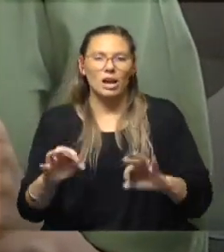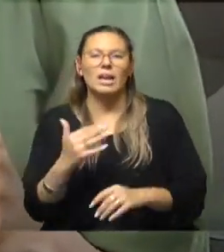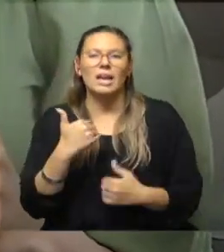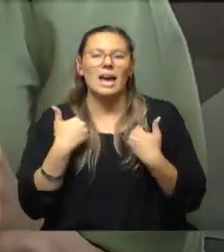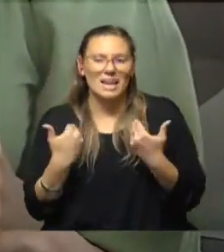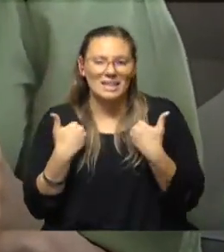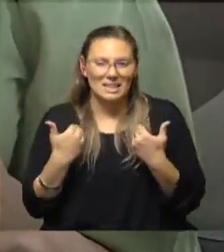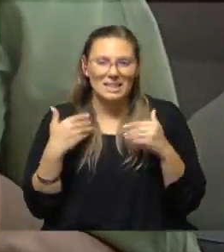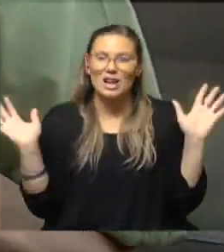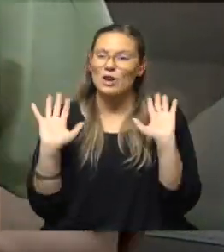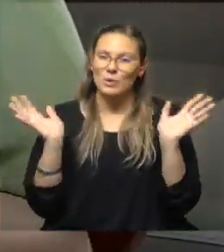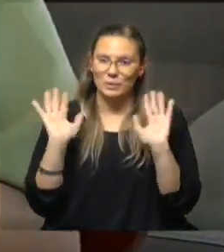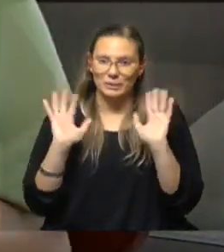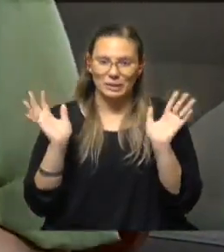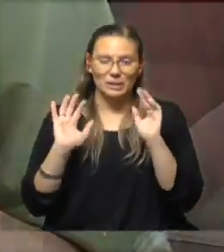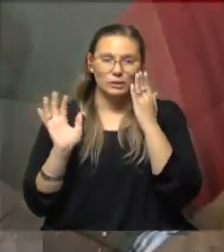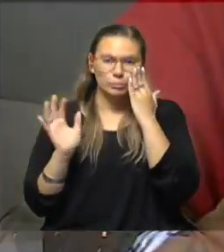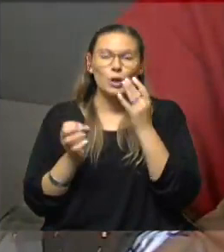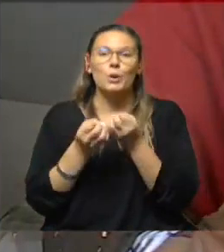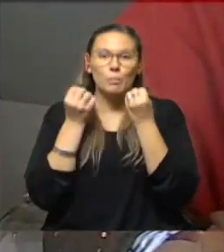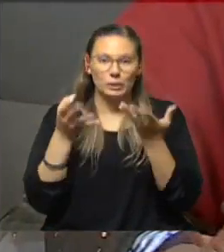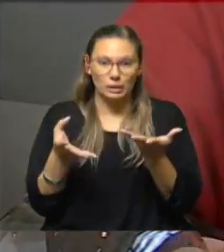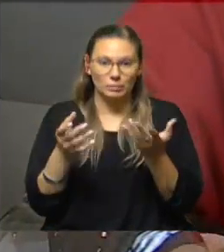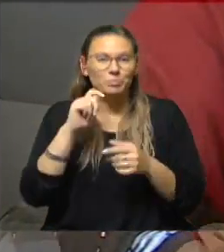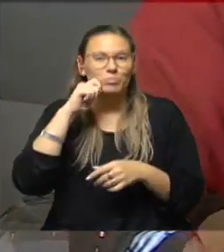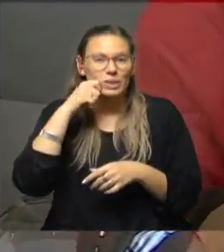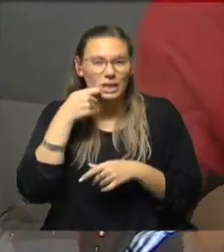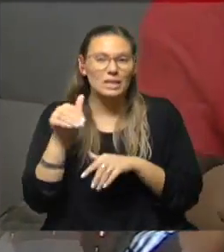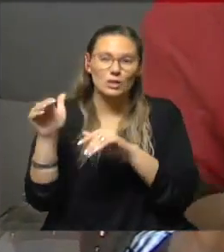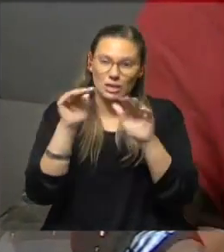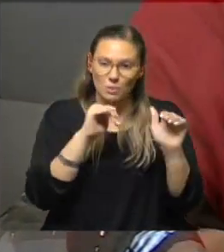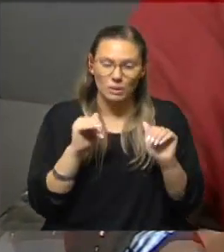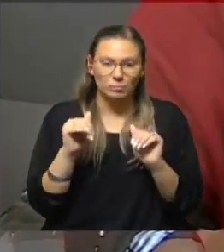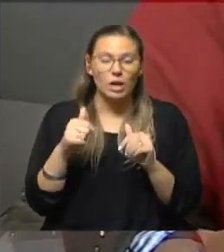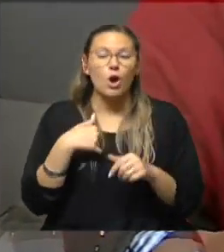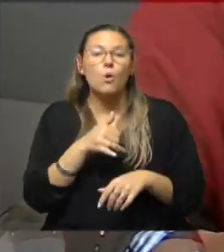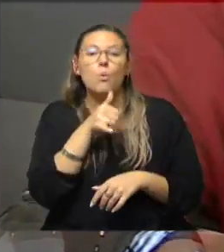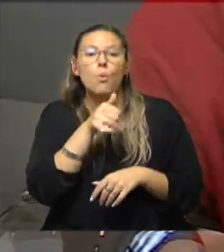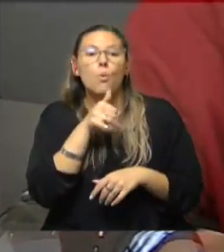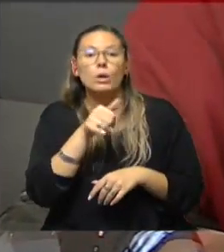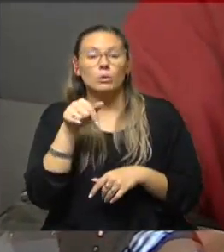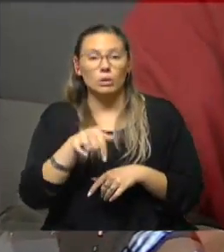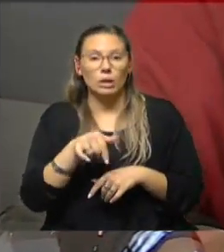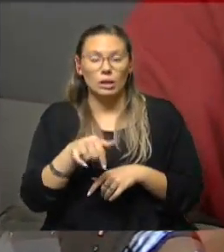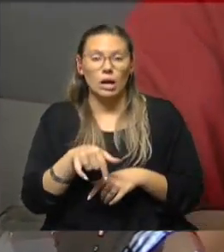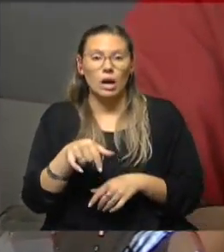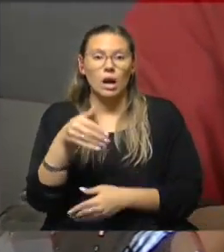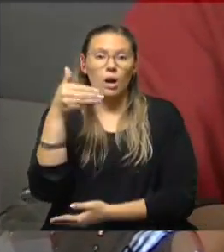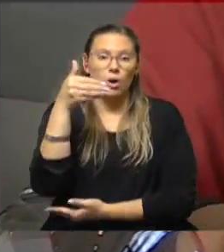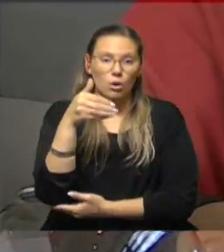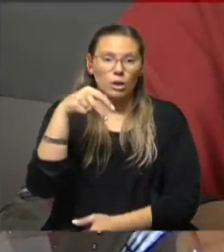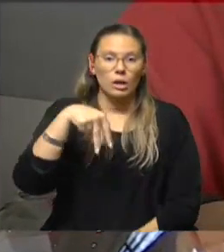alegría! Hola, hola. Hola. ¿Cómo están? Bueno, qué lindo saludarles. Yo les cuento que estoy acá en el Hotel